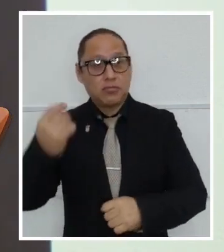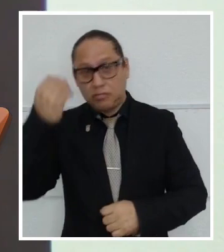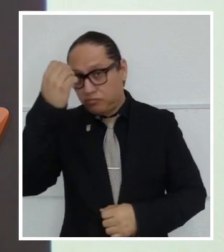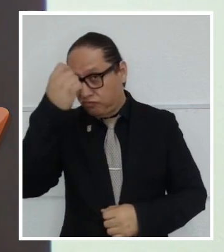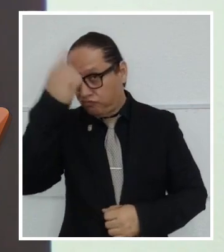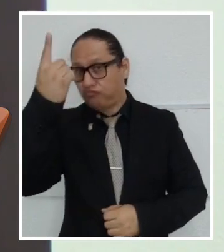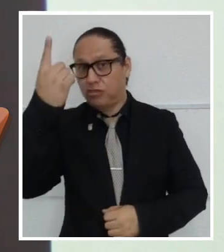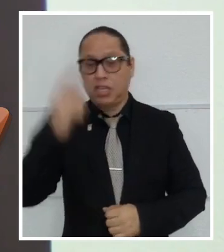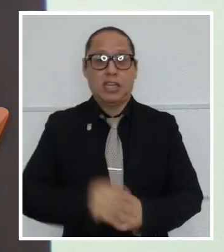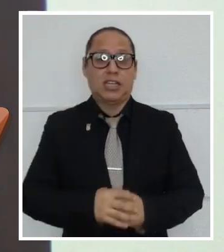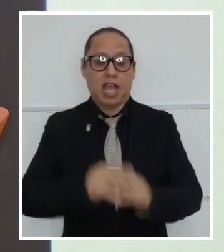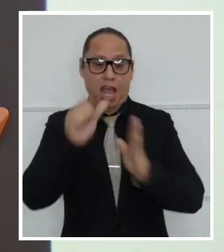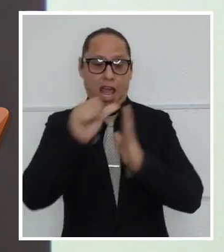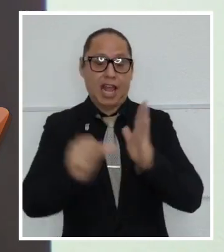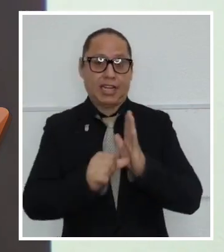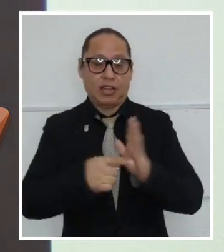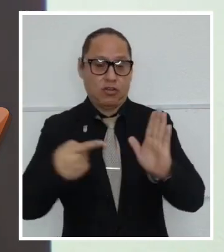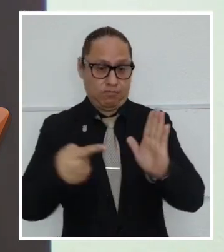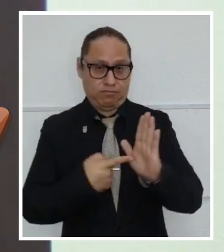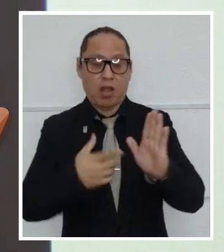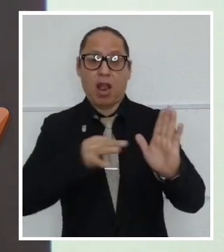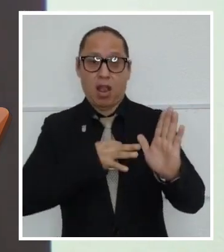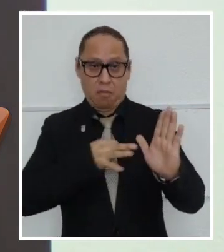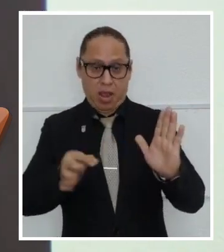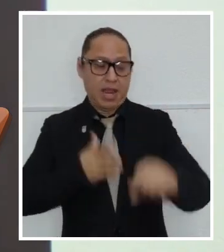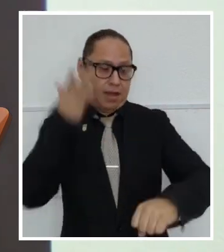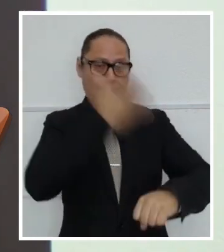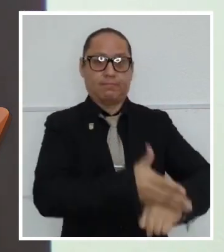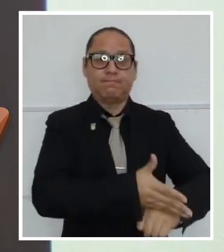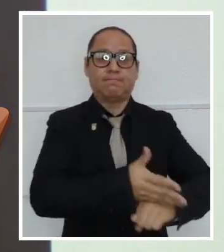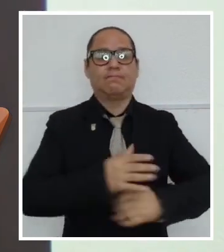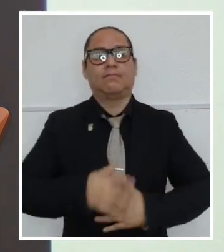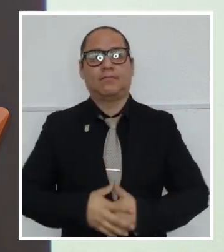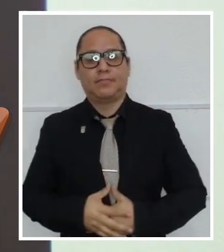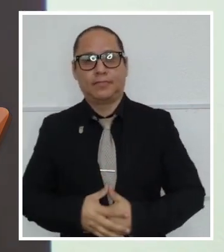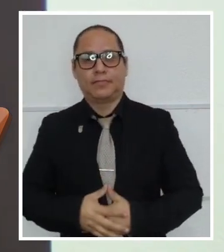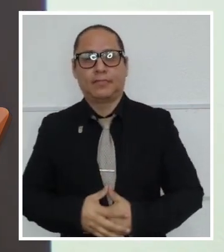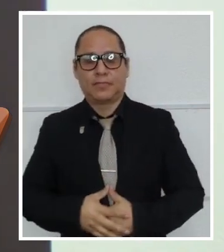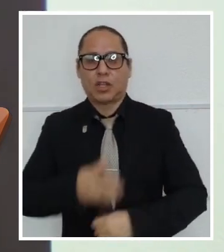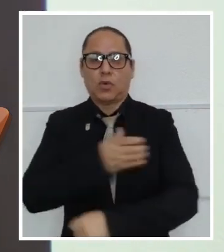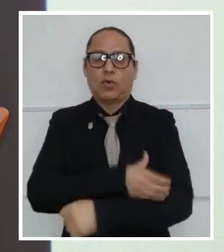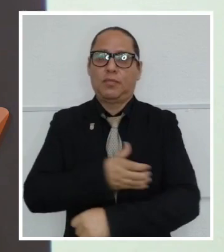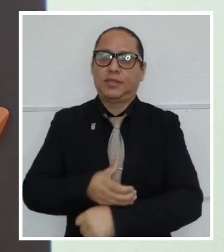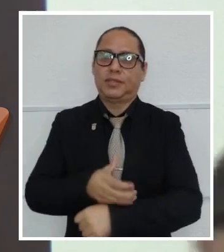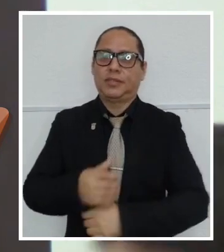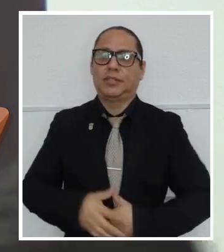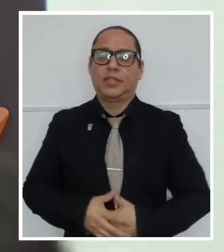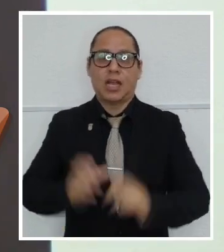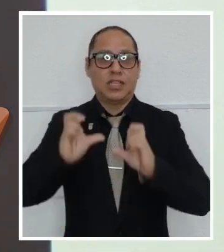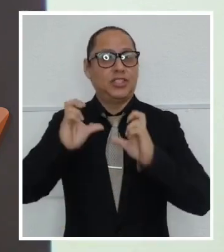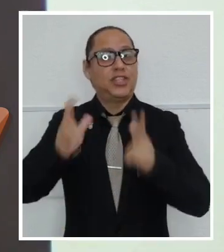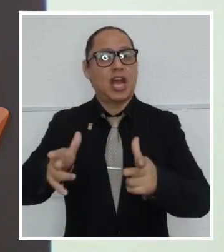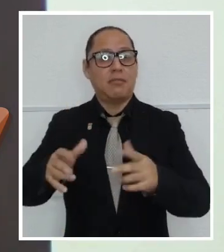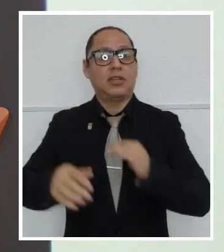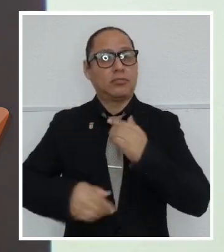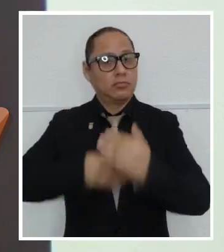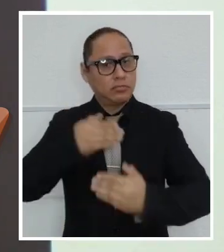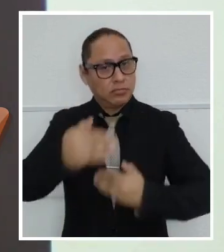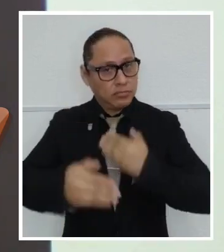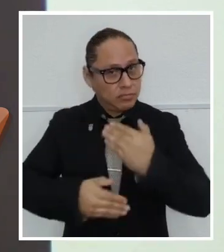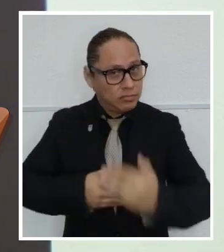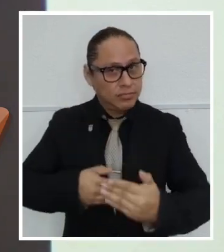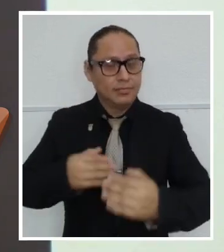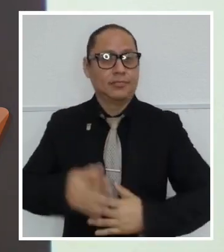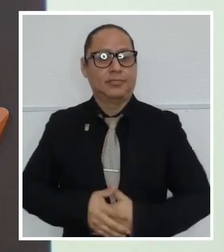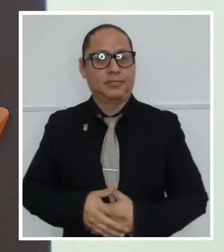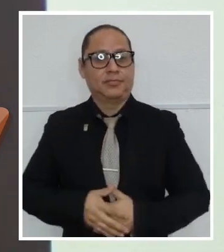artículos de nuestra legislación penal podemos sancionarlo compañeros Chiapas viene caminando en